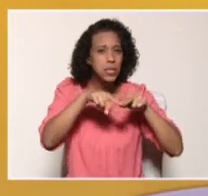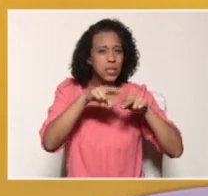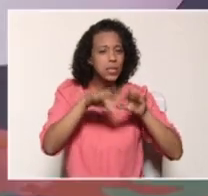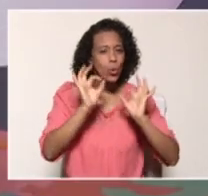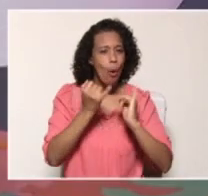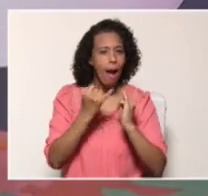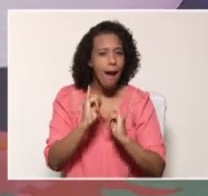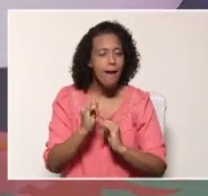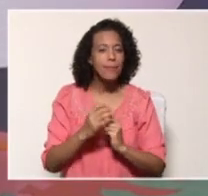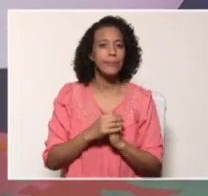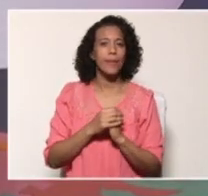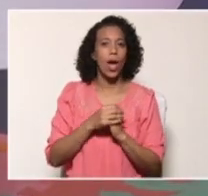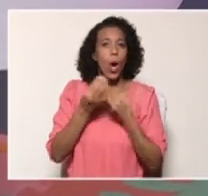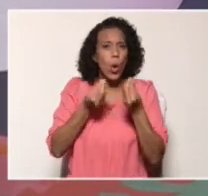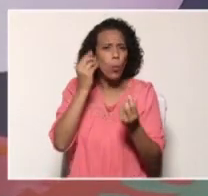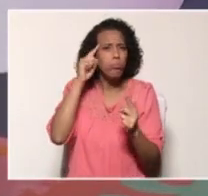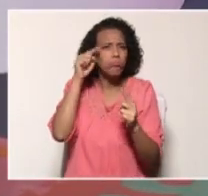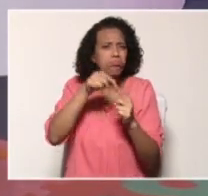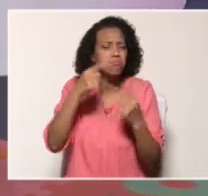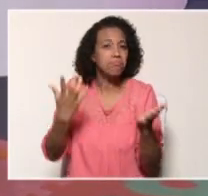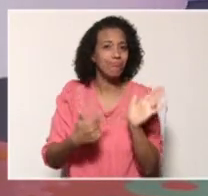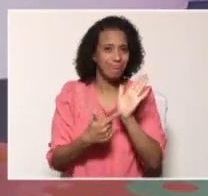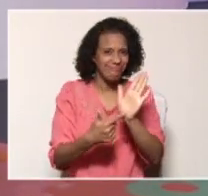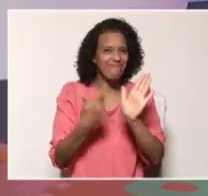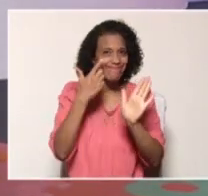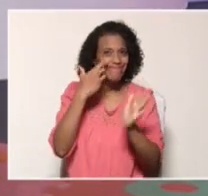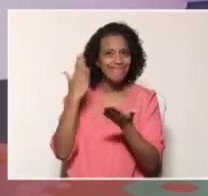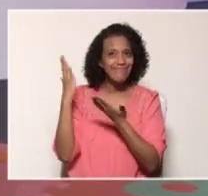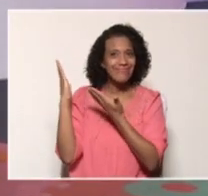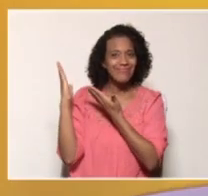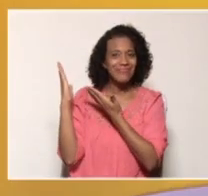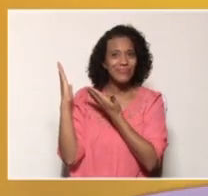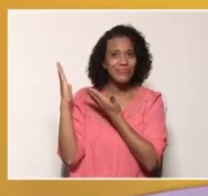y niñas. ¿Con qué? Vean para acá.